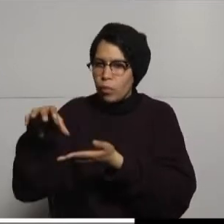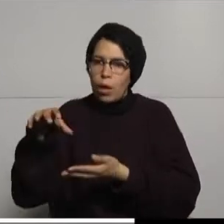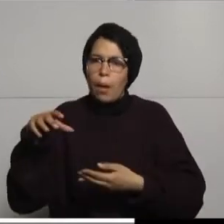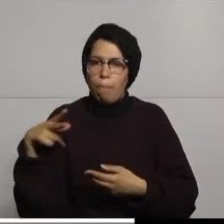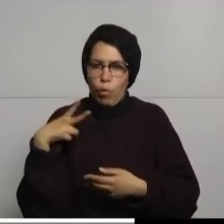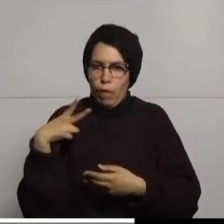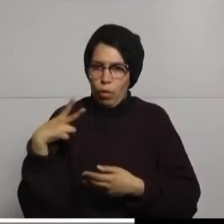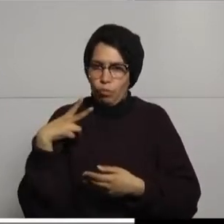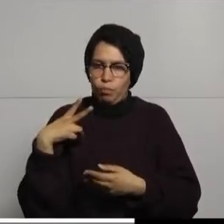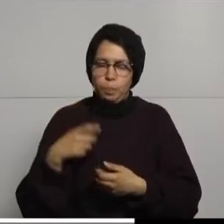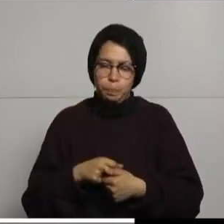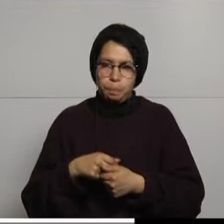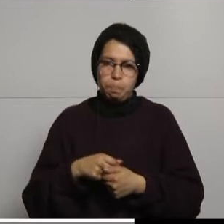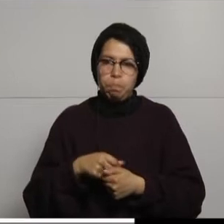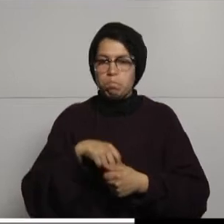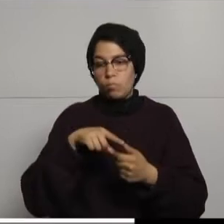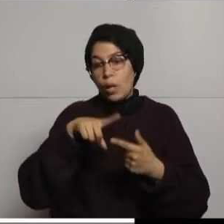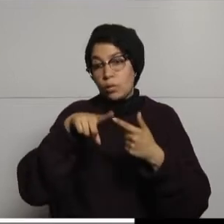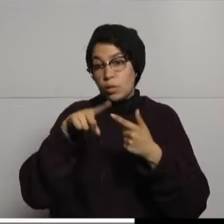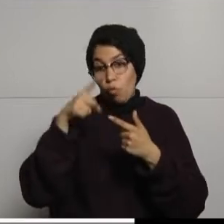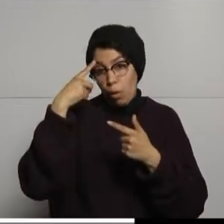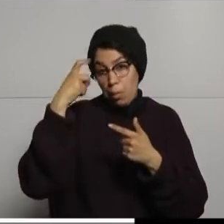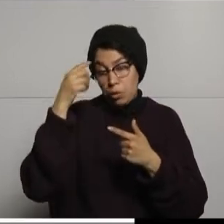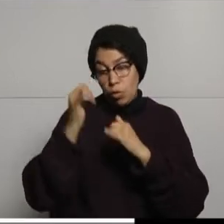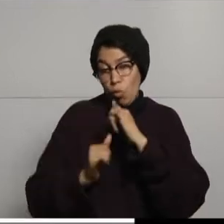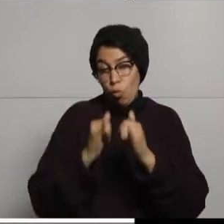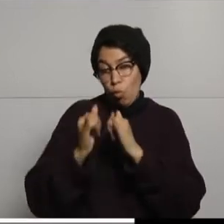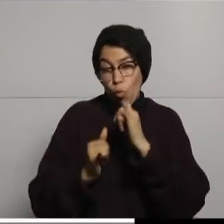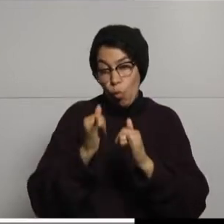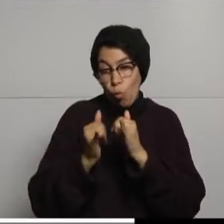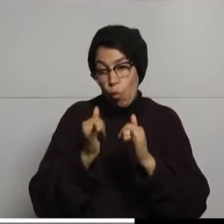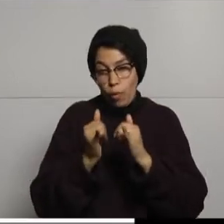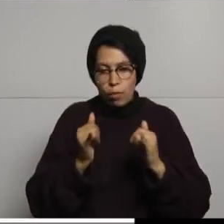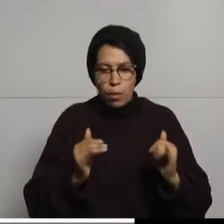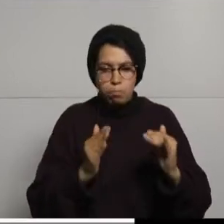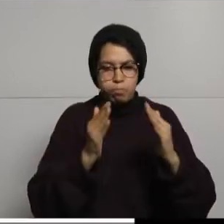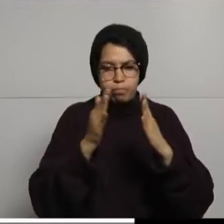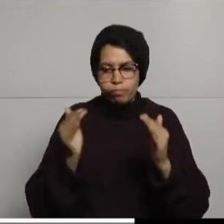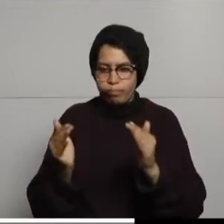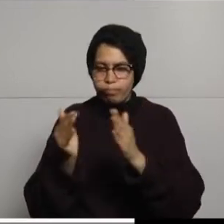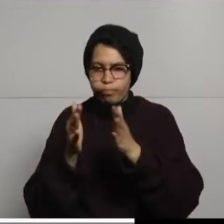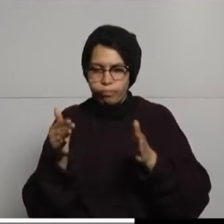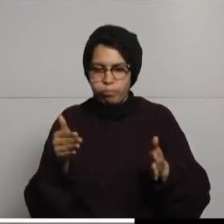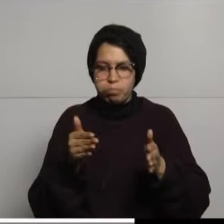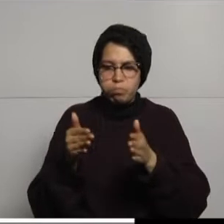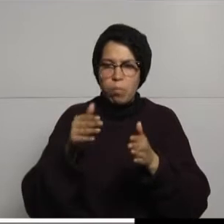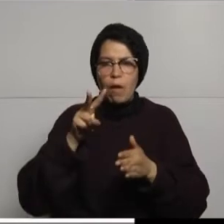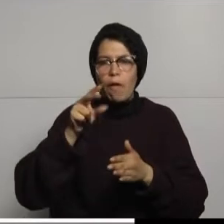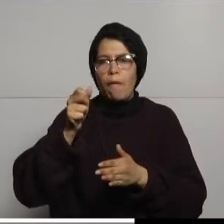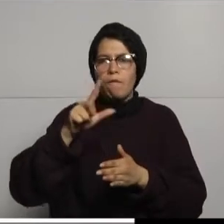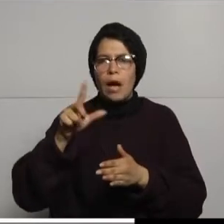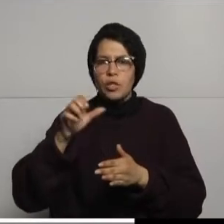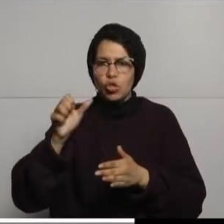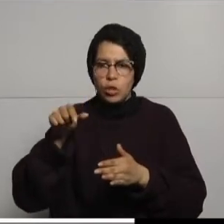Segunda experiencia, lo que les decía del Valle del Software, este espacio que se plantea en el legislativo de la